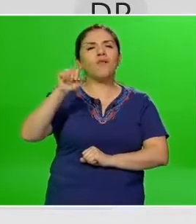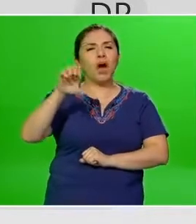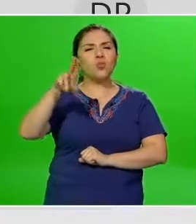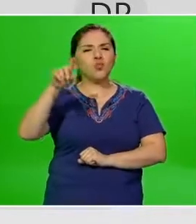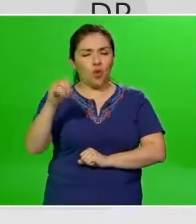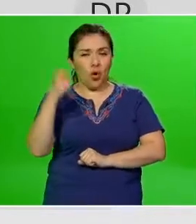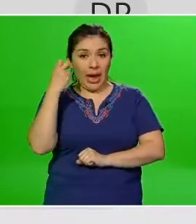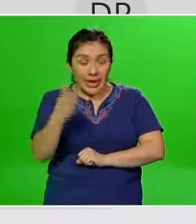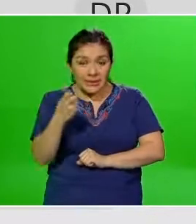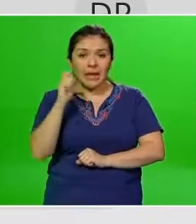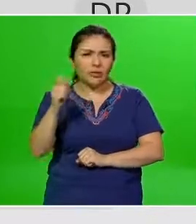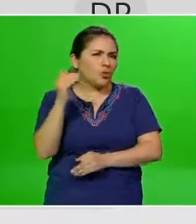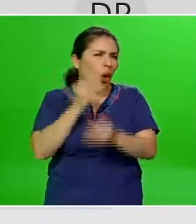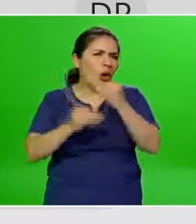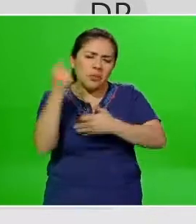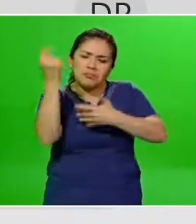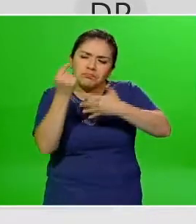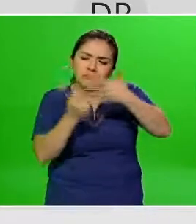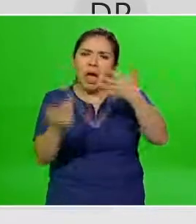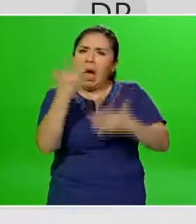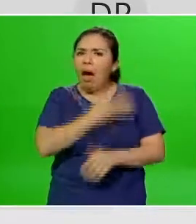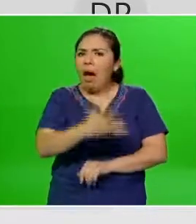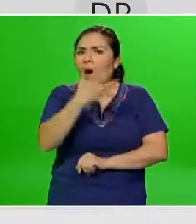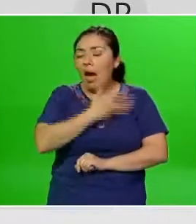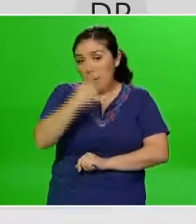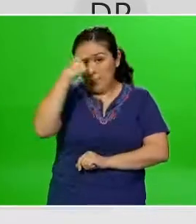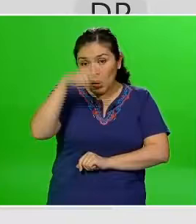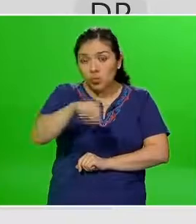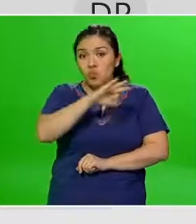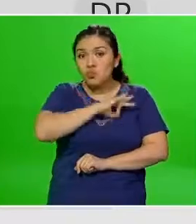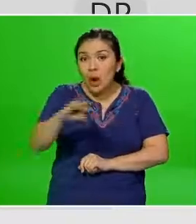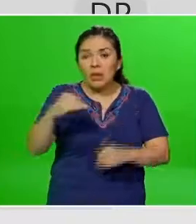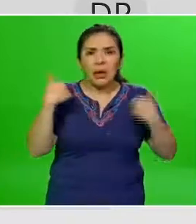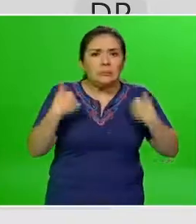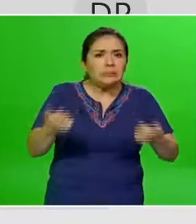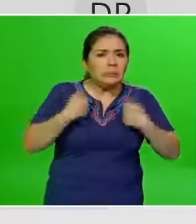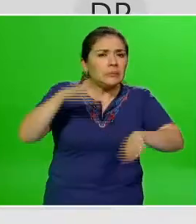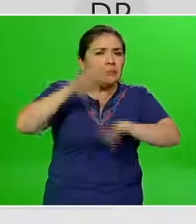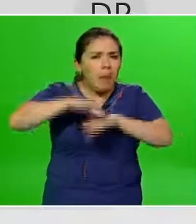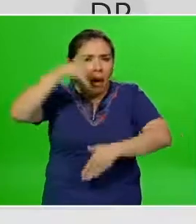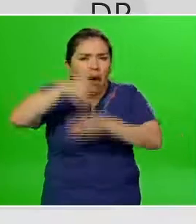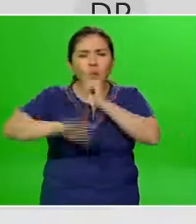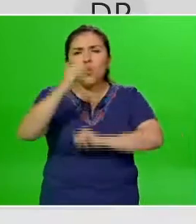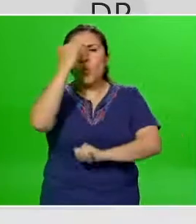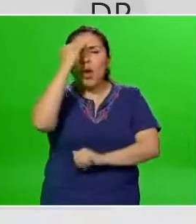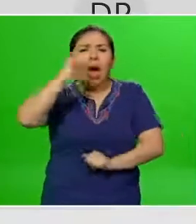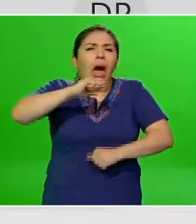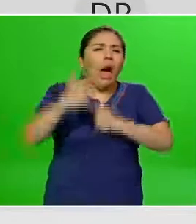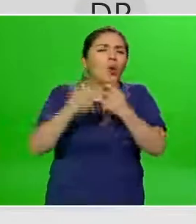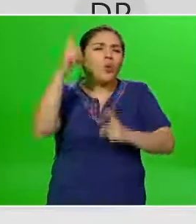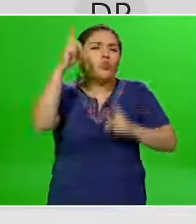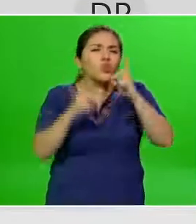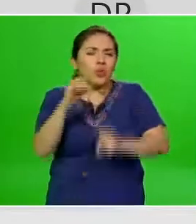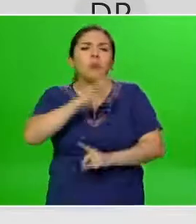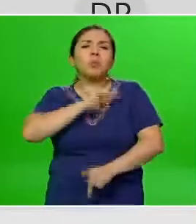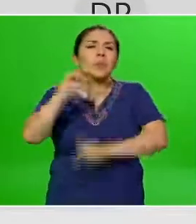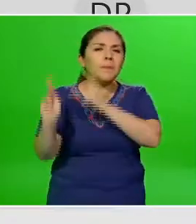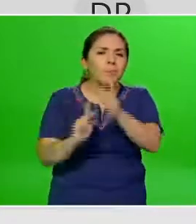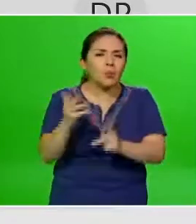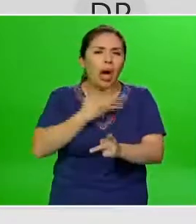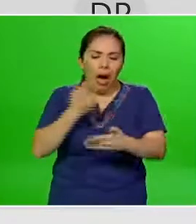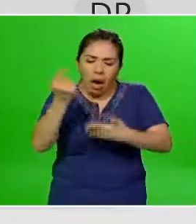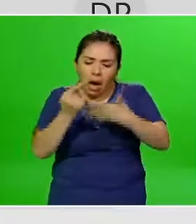estas herramientas, todos estos medios están disponibles para que ustedes como población puedan solucionar cualquier tipo de duda